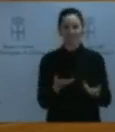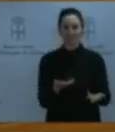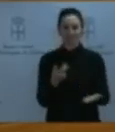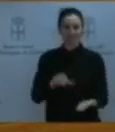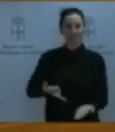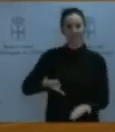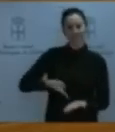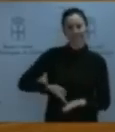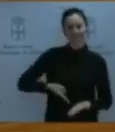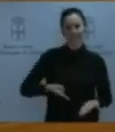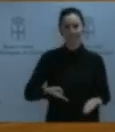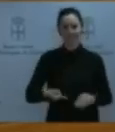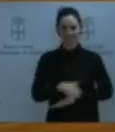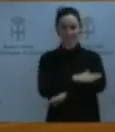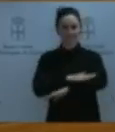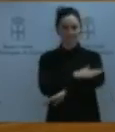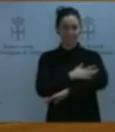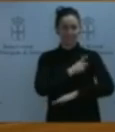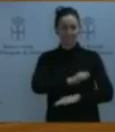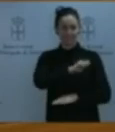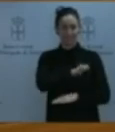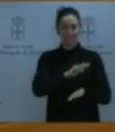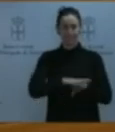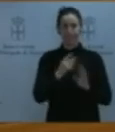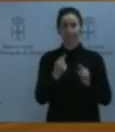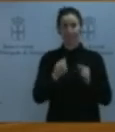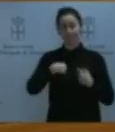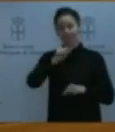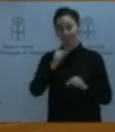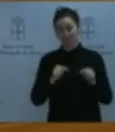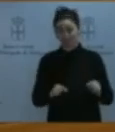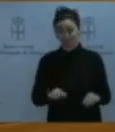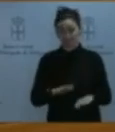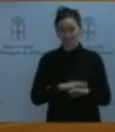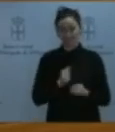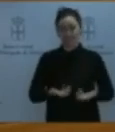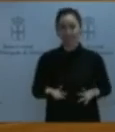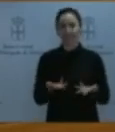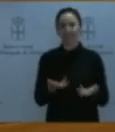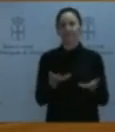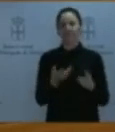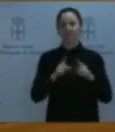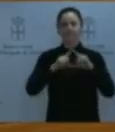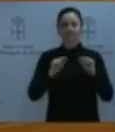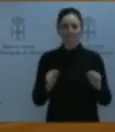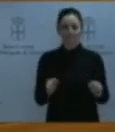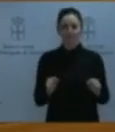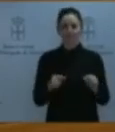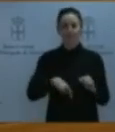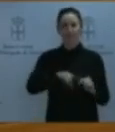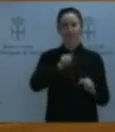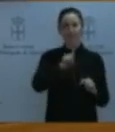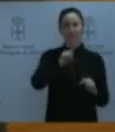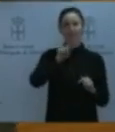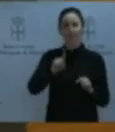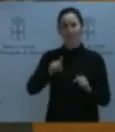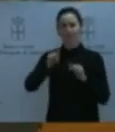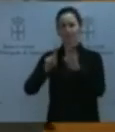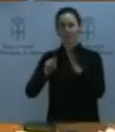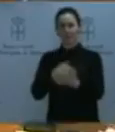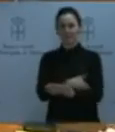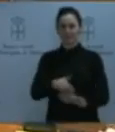que rectifique y ponga a disposición de Asturias esos 116 millones que nos corresponden.